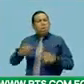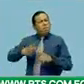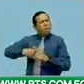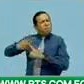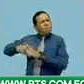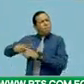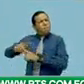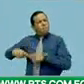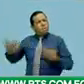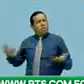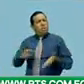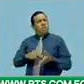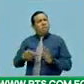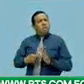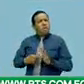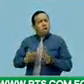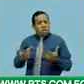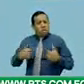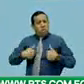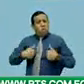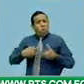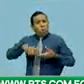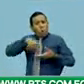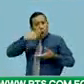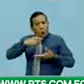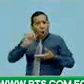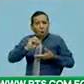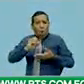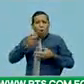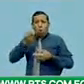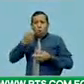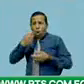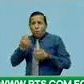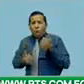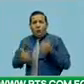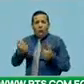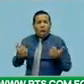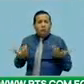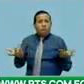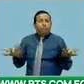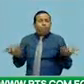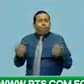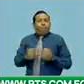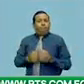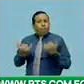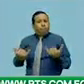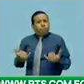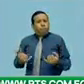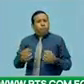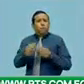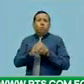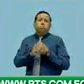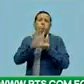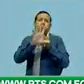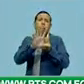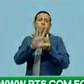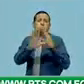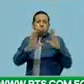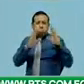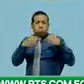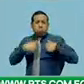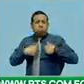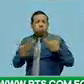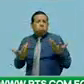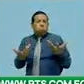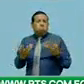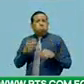implica o comemos o me curo. La atención ahora está solo por telemedicina. En el caso nos